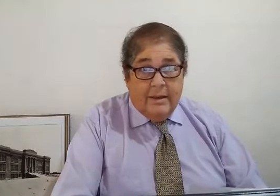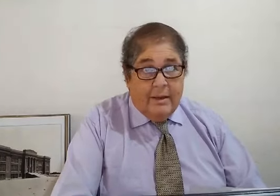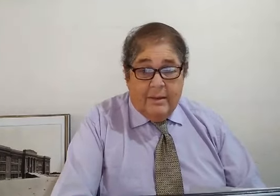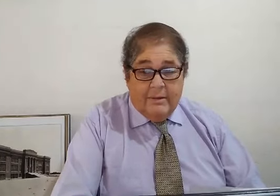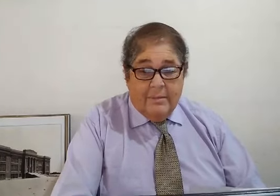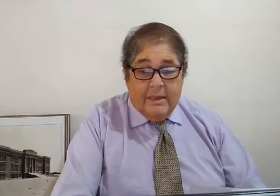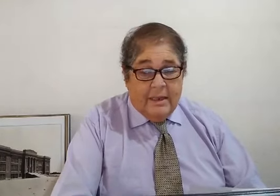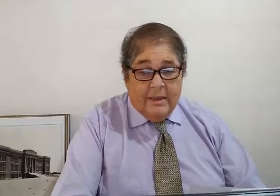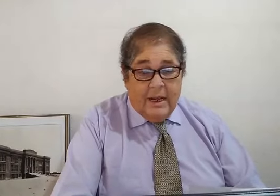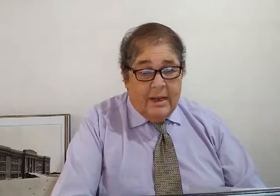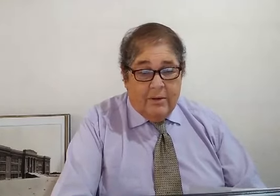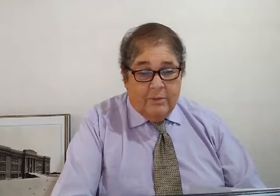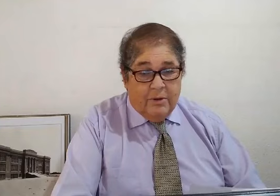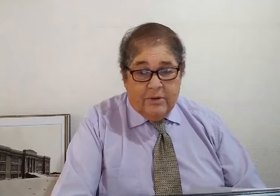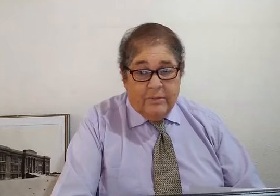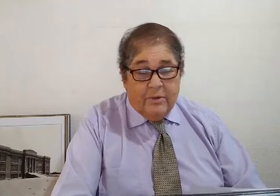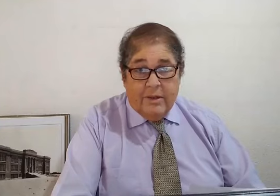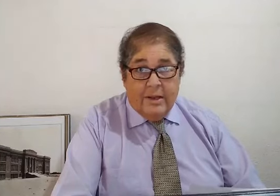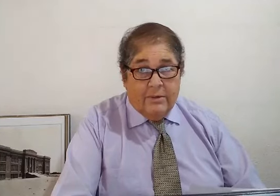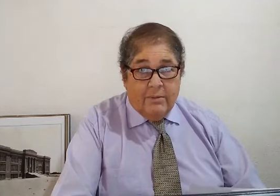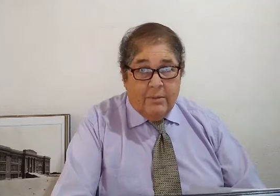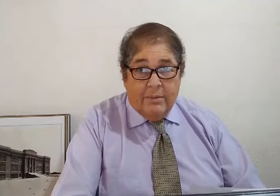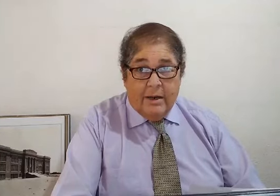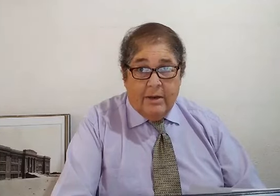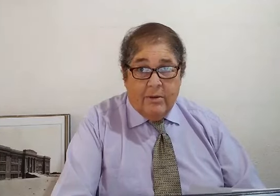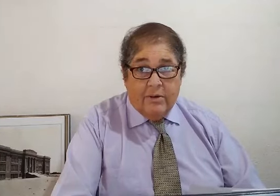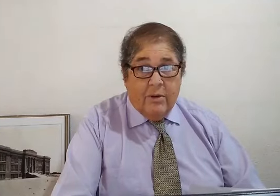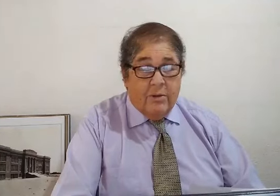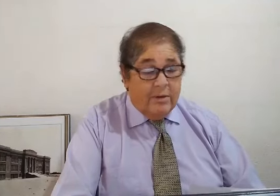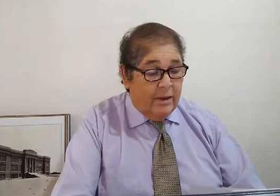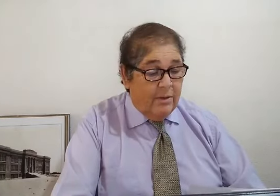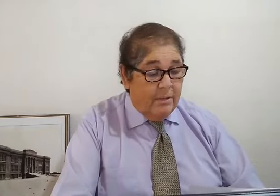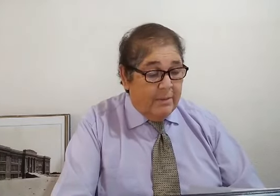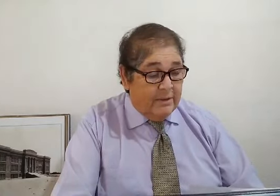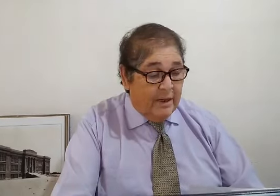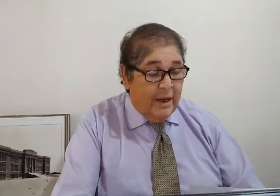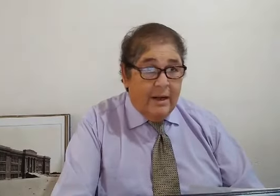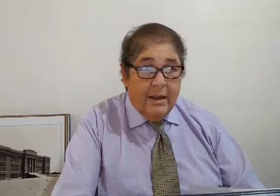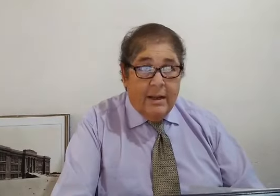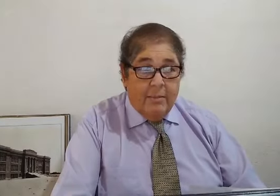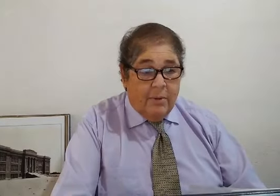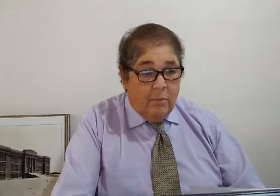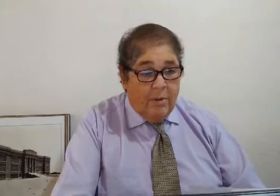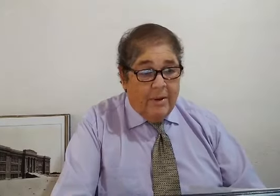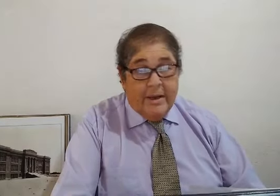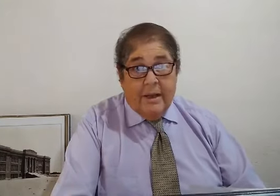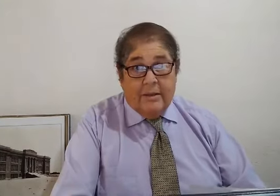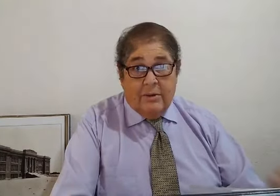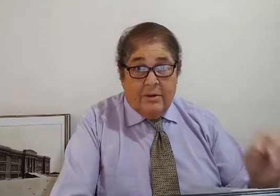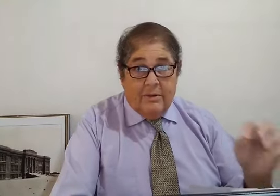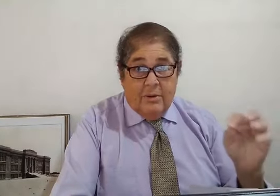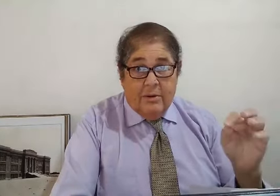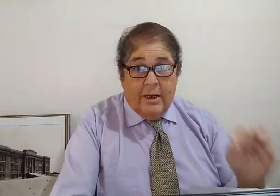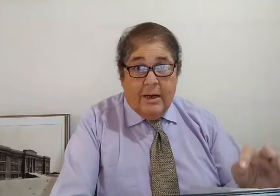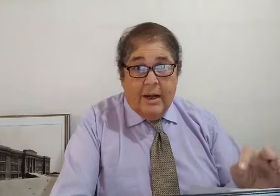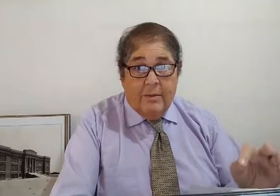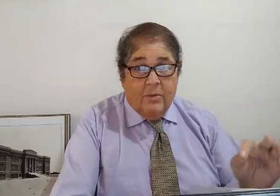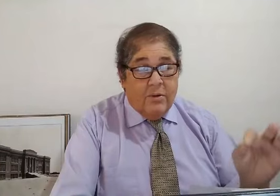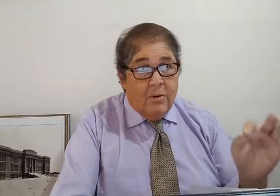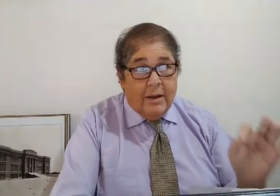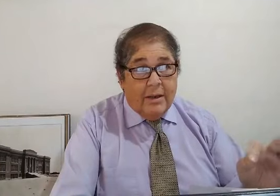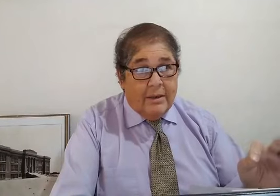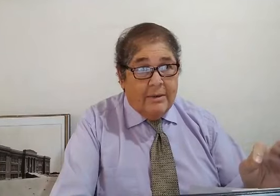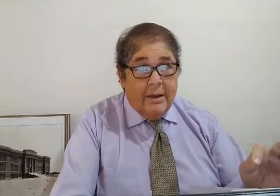seguramente se mantendrá en los próximos días conforme el Consejo Coordinador Empresarial promueva ya acciones de orden legal